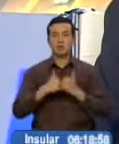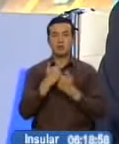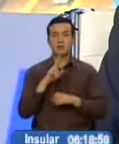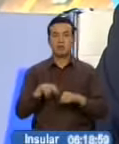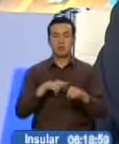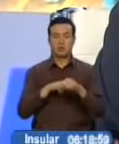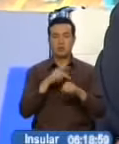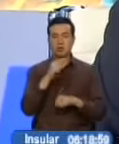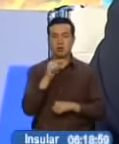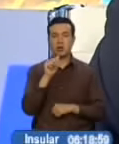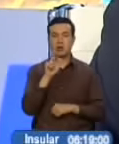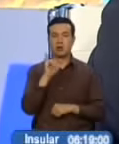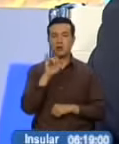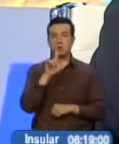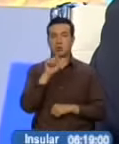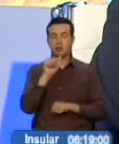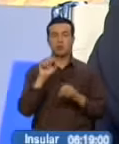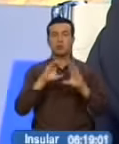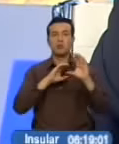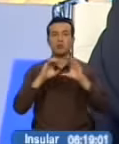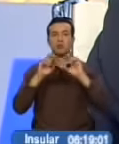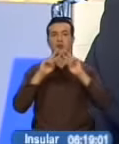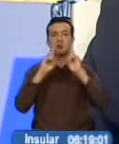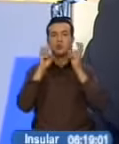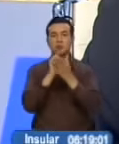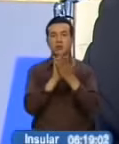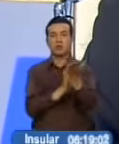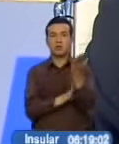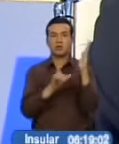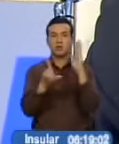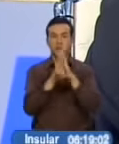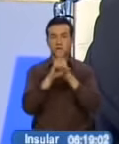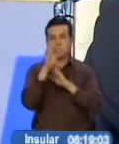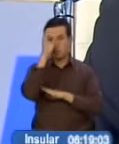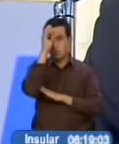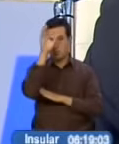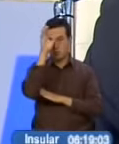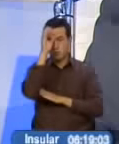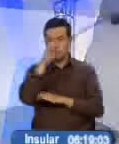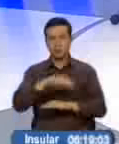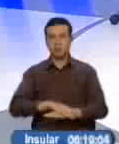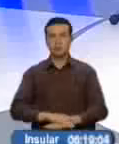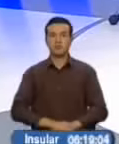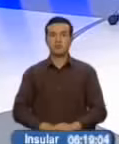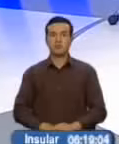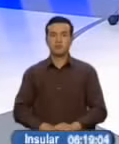doña Gabriela Rivadeneira, con quien vamos a hablar sobre el proyecto de ley de cultura.